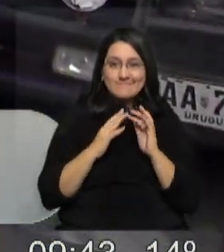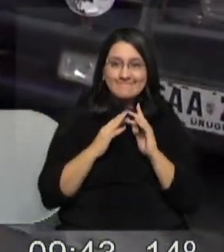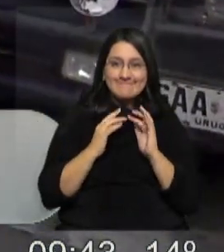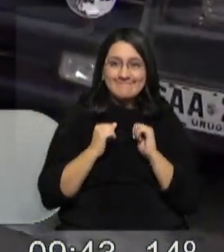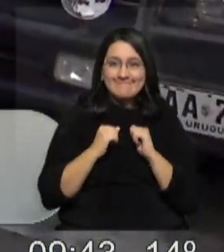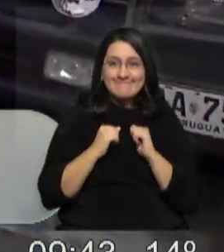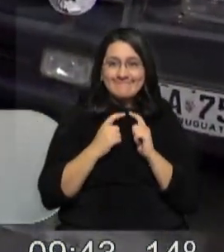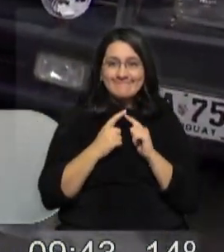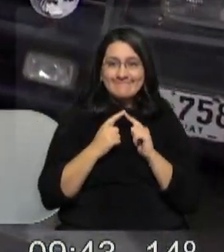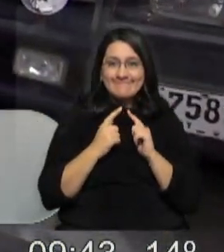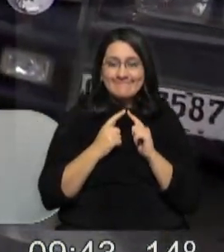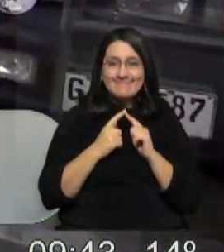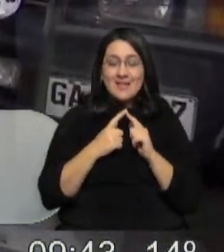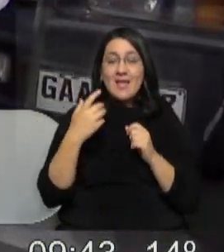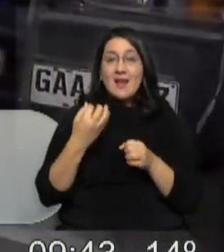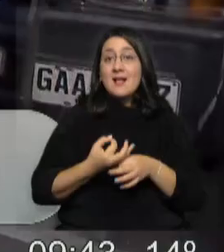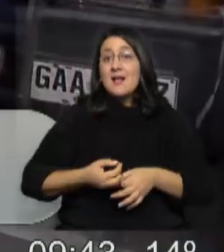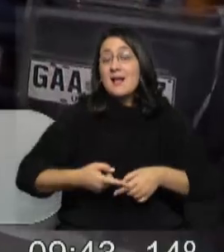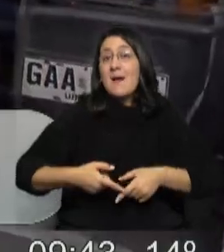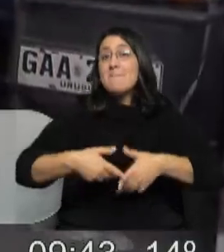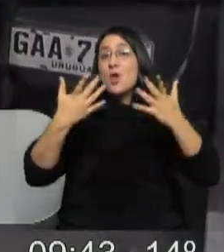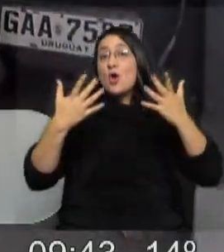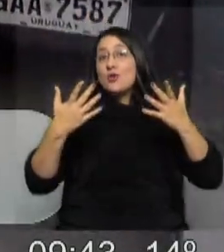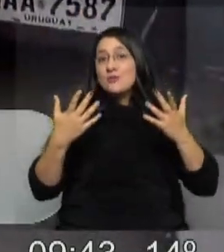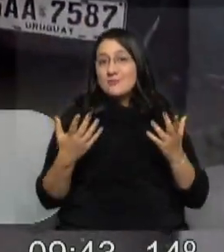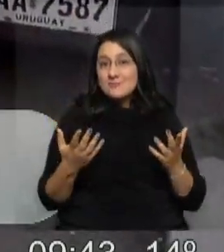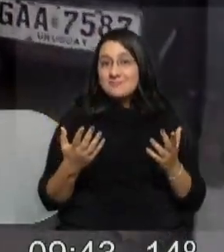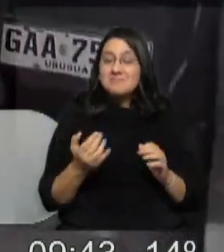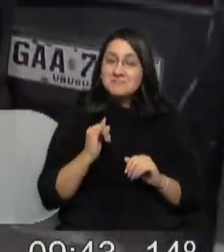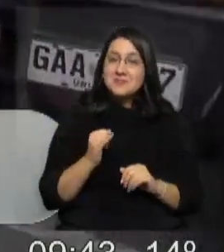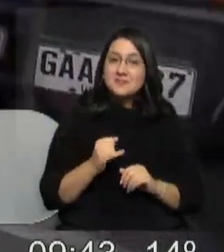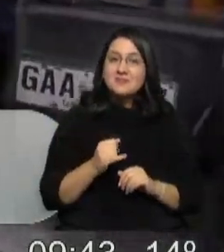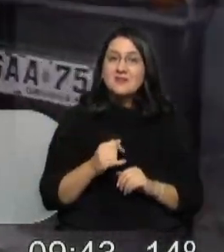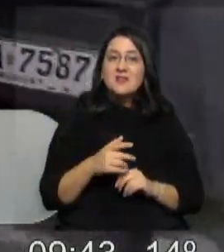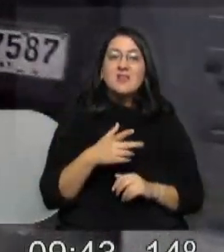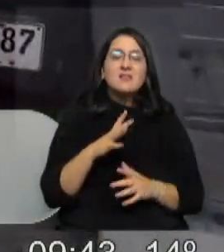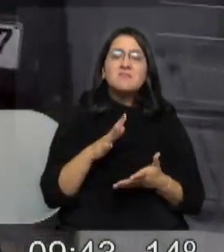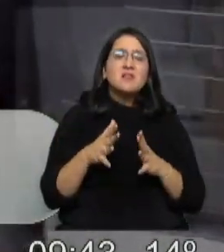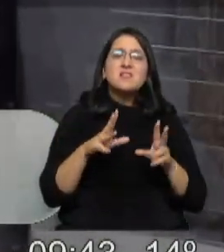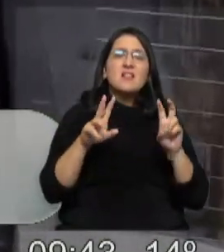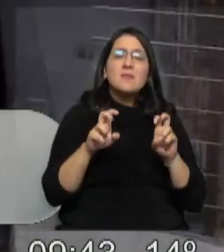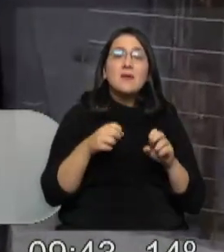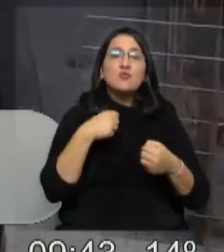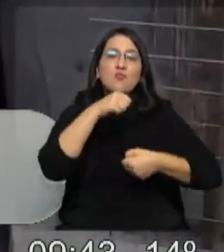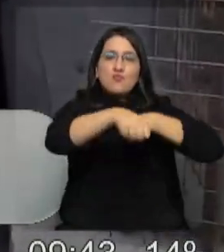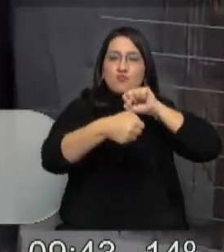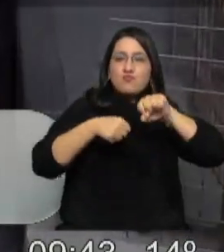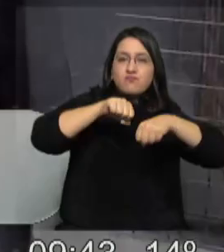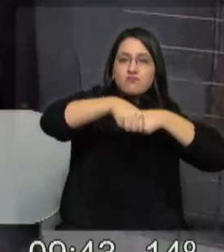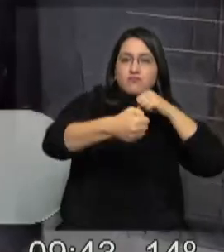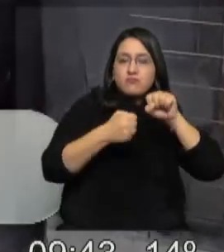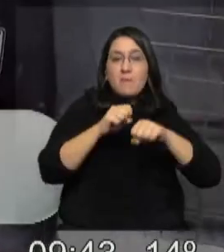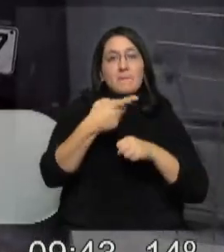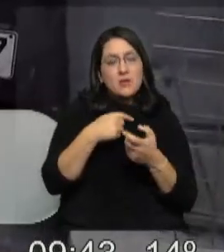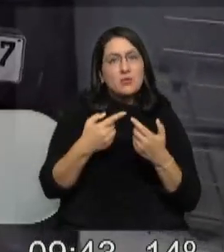muy temprano, la maté. El campeón, la que vi yo, que me gustó. ¿El campeón? Mucho. El campeón, sí. ¿De qué va? ¿Es un boxeador? Es un boxeador, pero tiene muchos años, la película